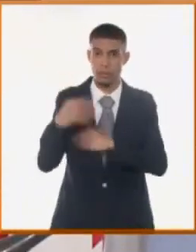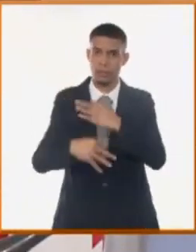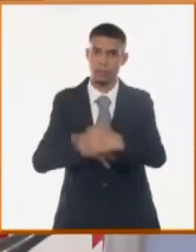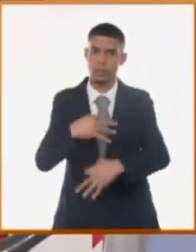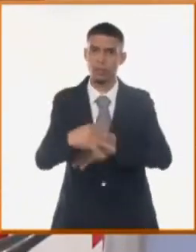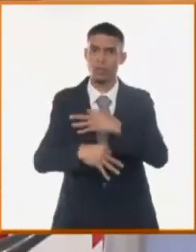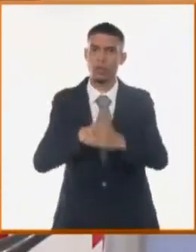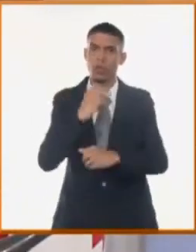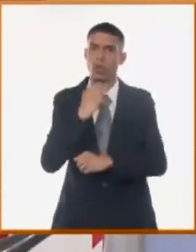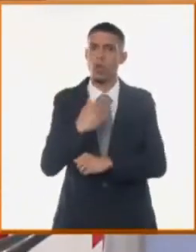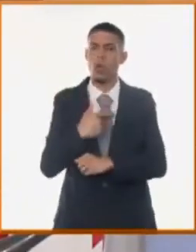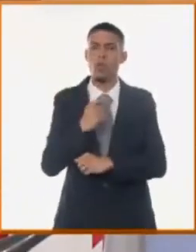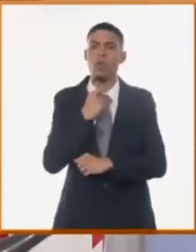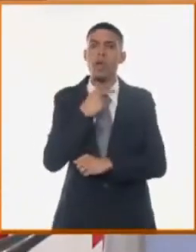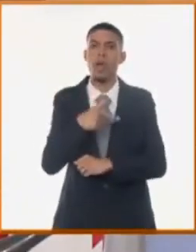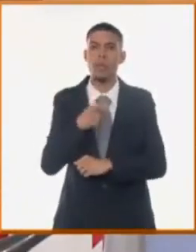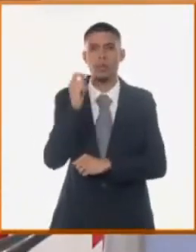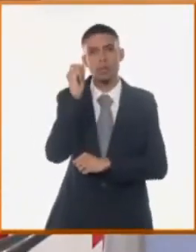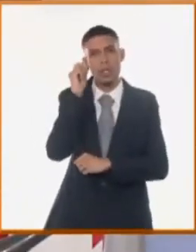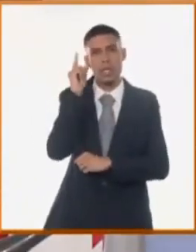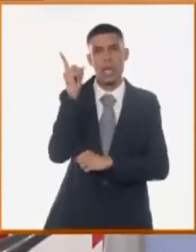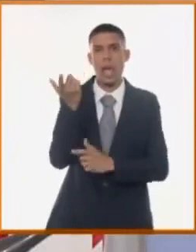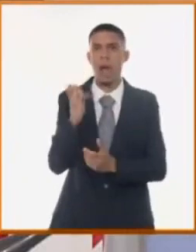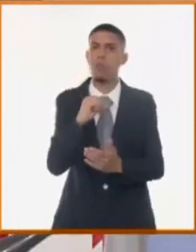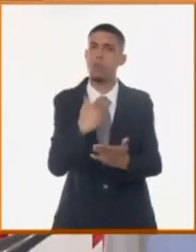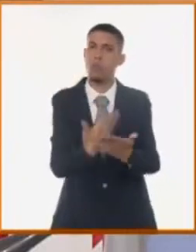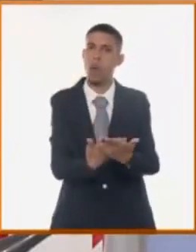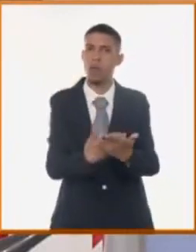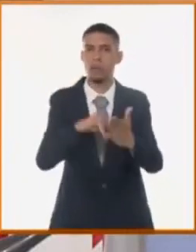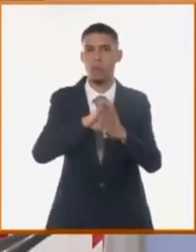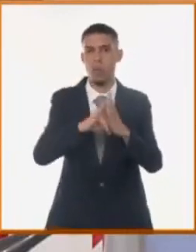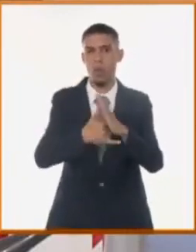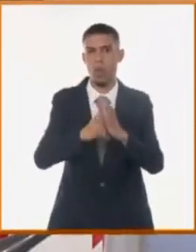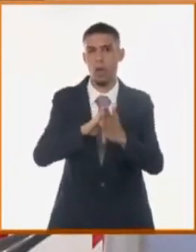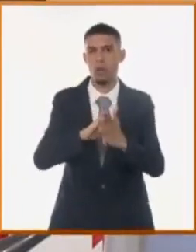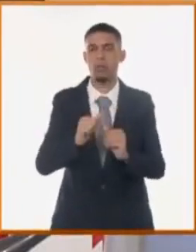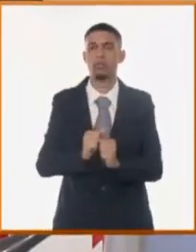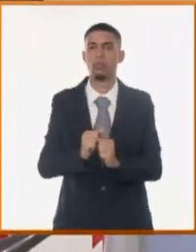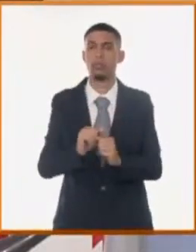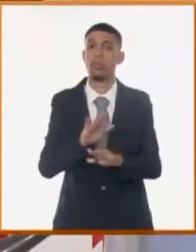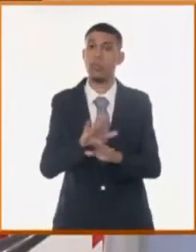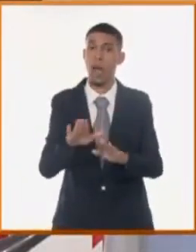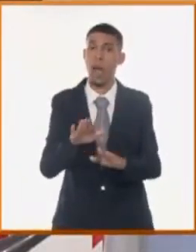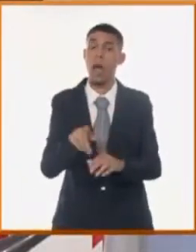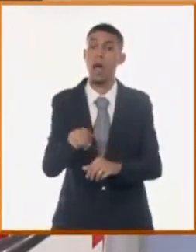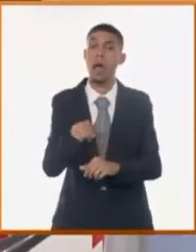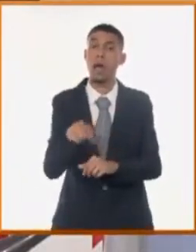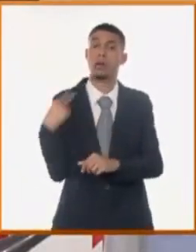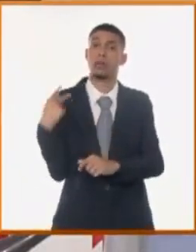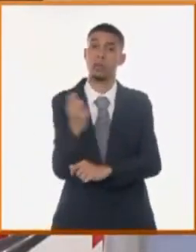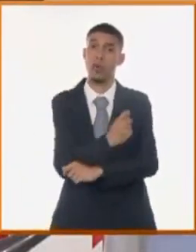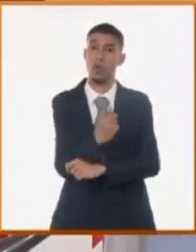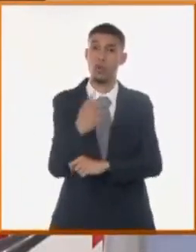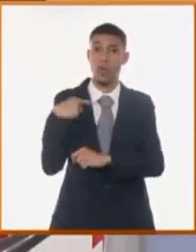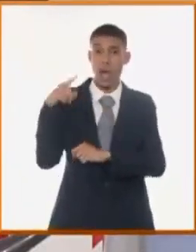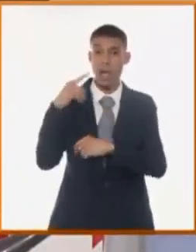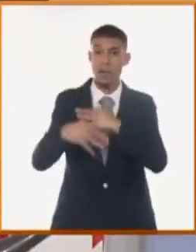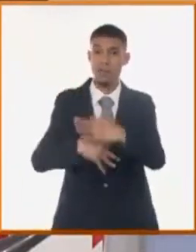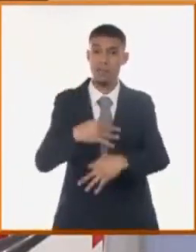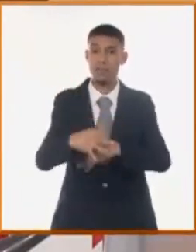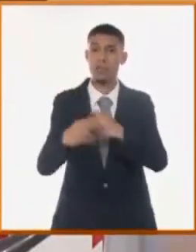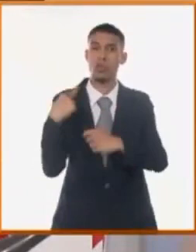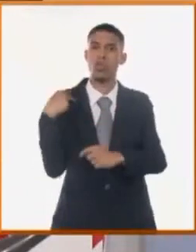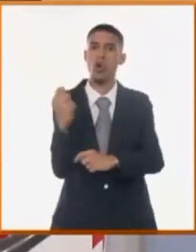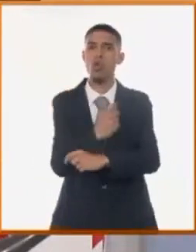puede encaminar una idea, un proyecto, una propuesta. Hay un concurso que de manera particular ayer mencionamos, que es el concurso